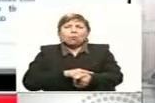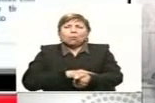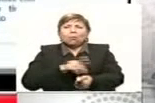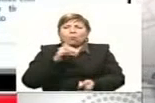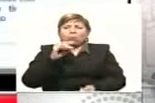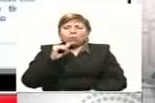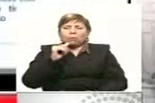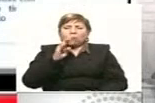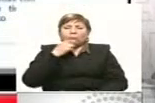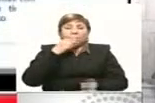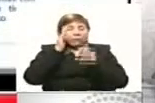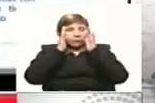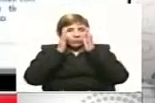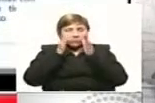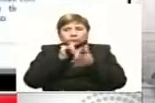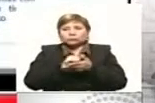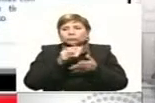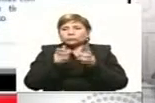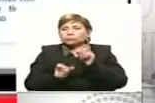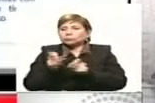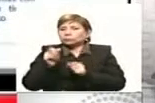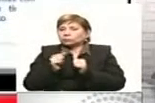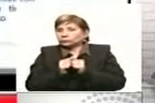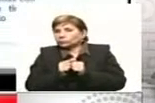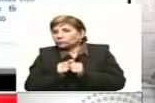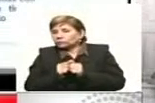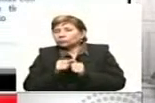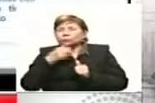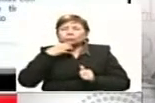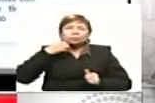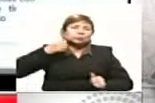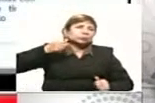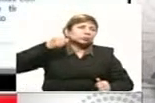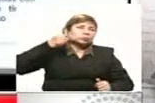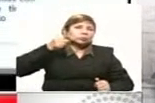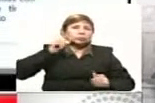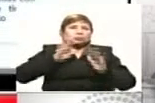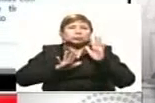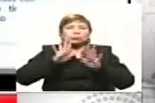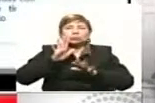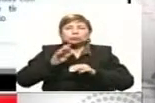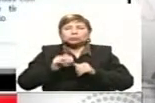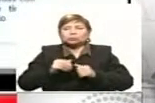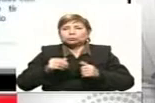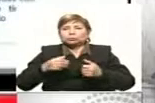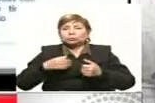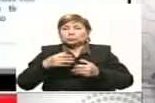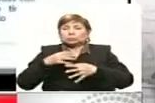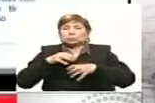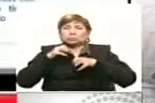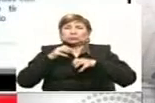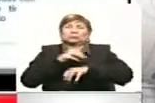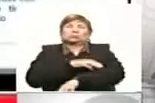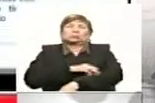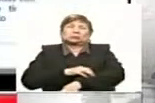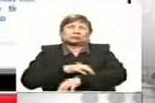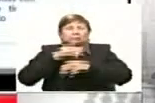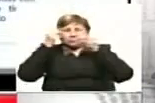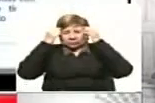tratamiento. El porcentaje de personas mayores de 15 años con hipertensión que reciben